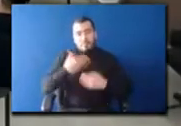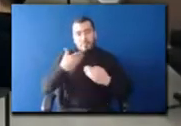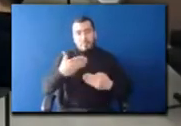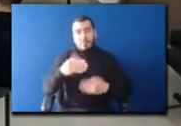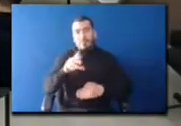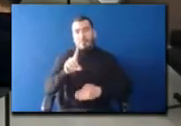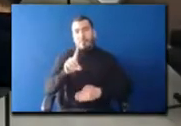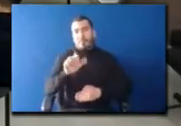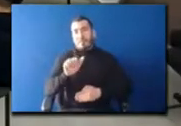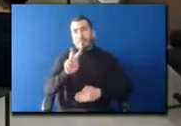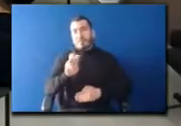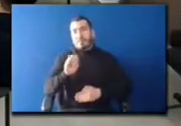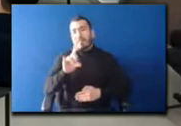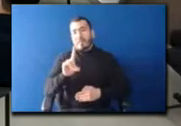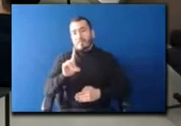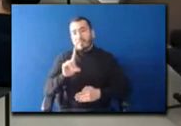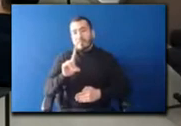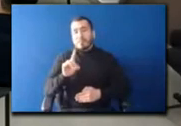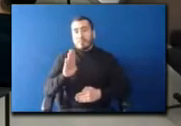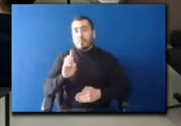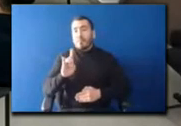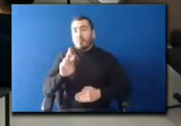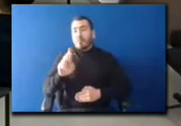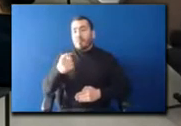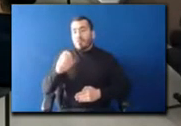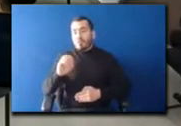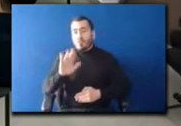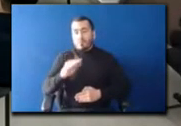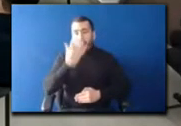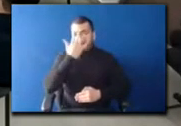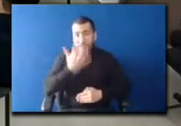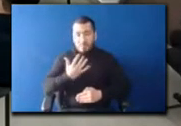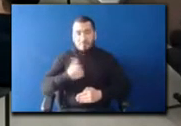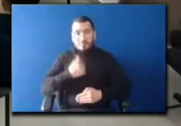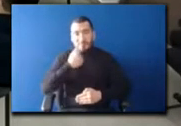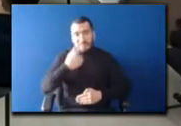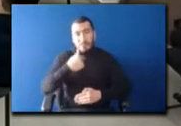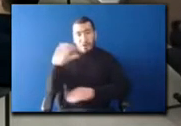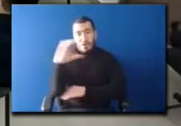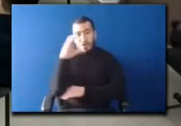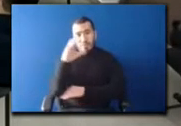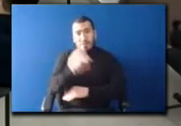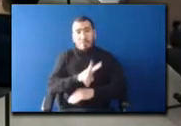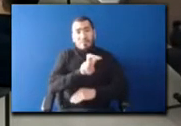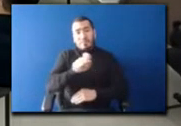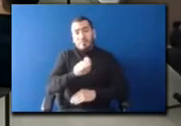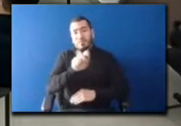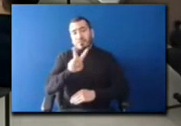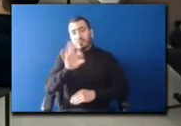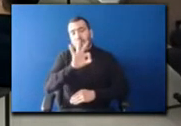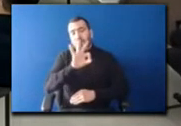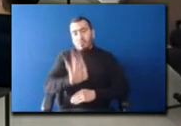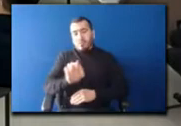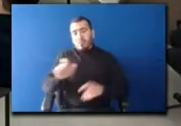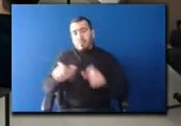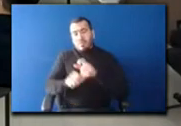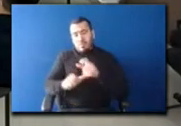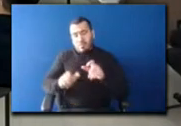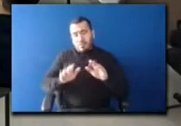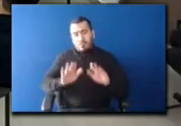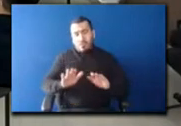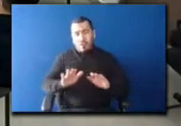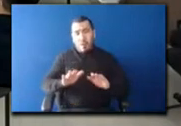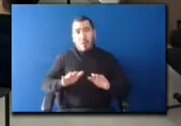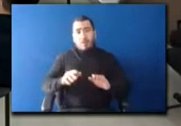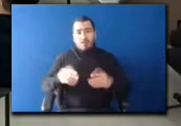que está enviando su pregunta a través de Facebook. Y dice, en Colombia cerca del 7.2% de la población